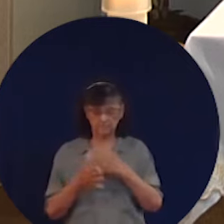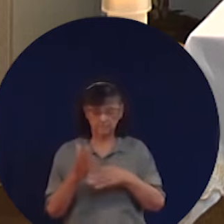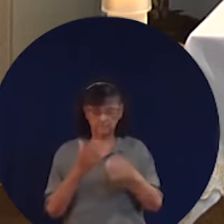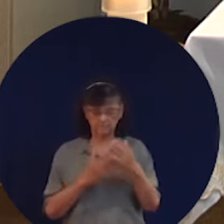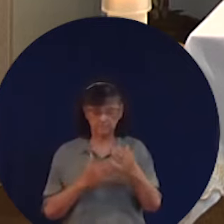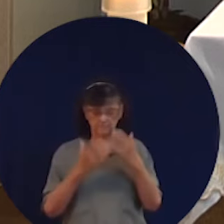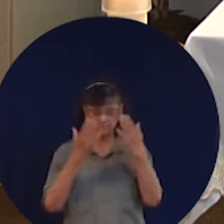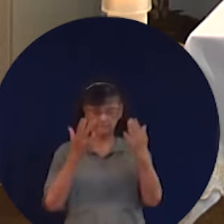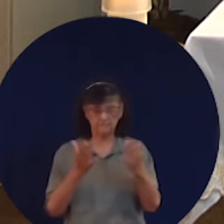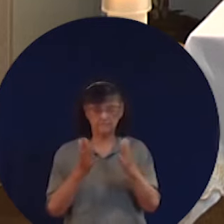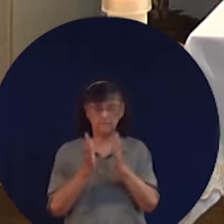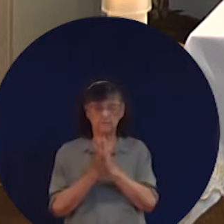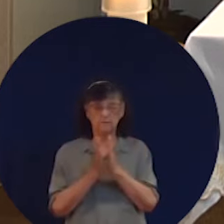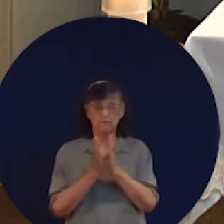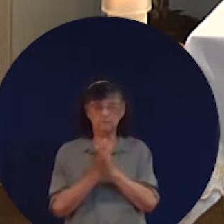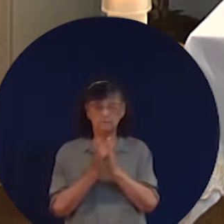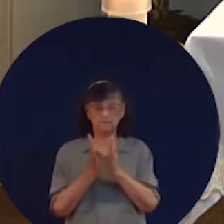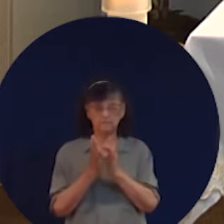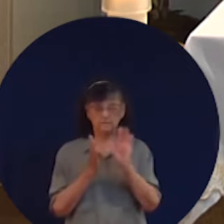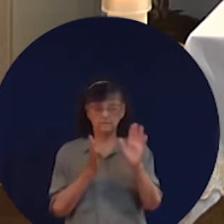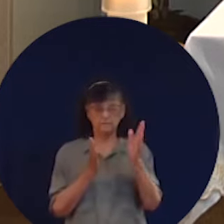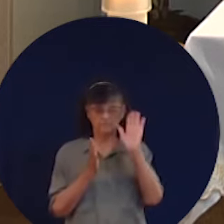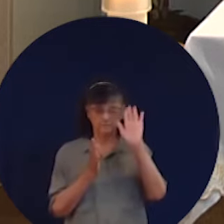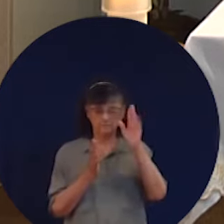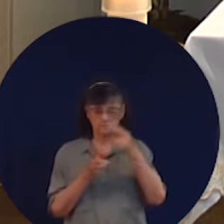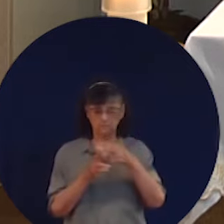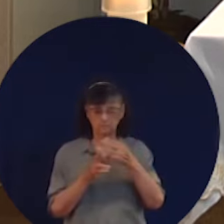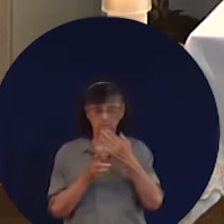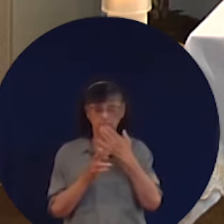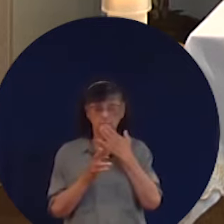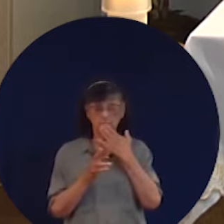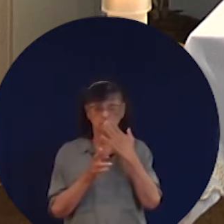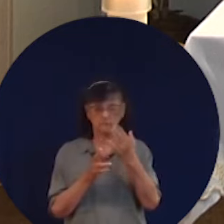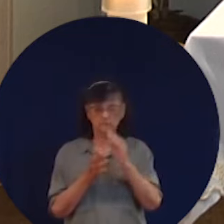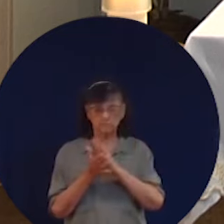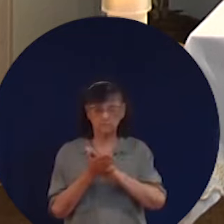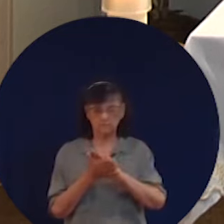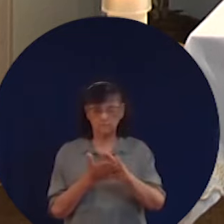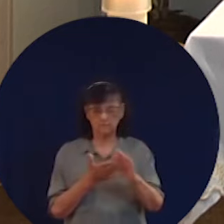de tus manos este sacrificio para la alabanza y gloria de su nombre,